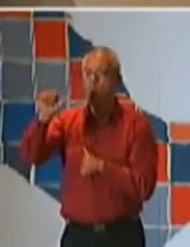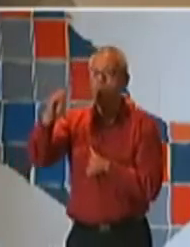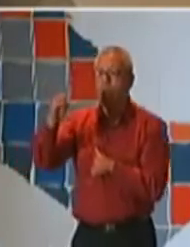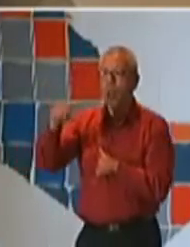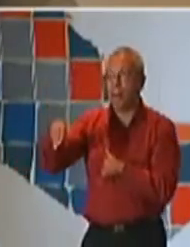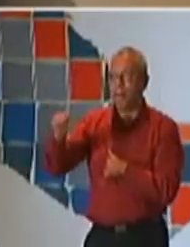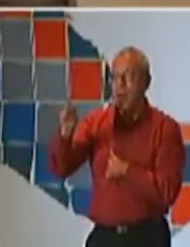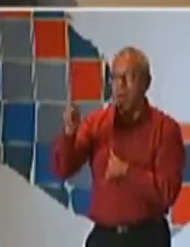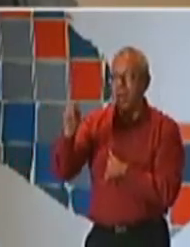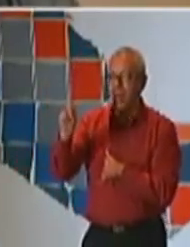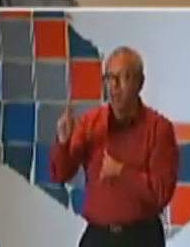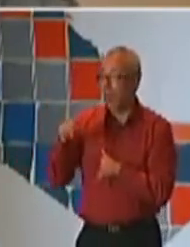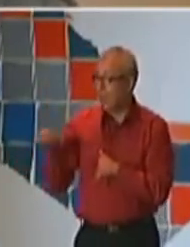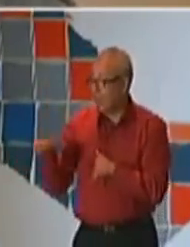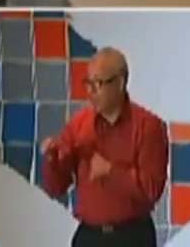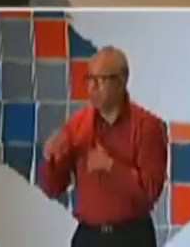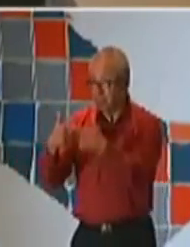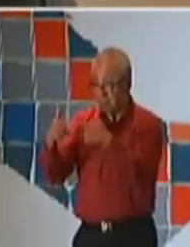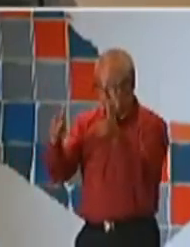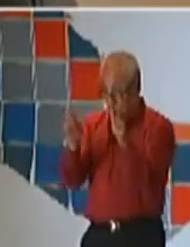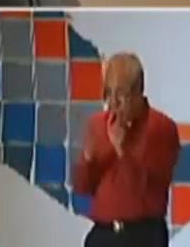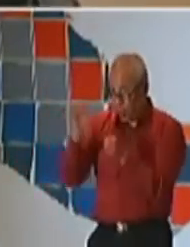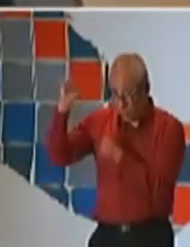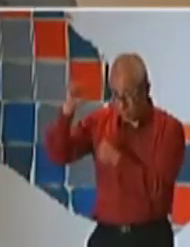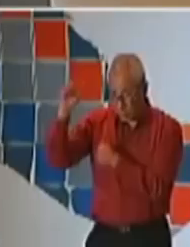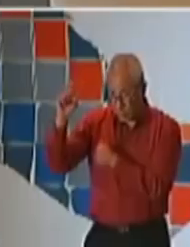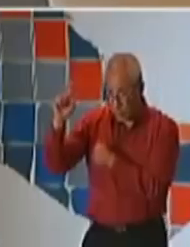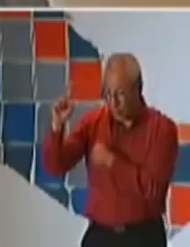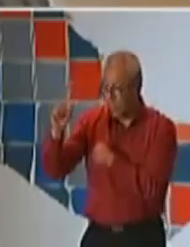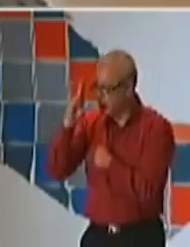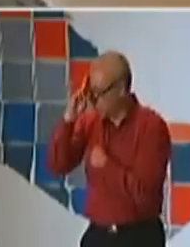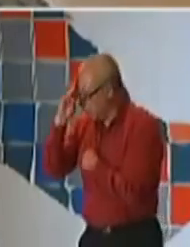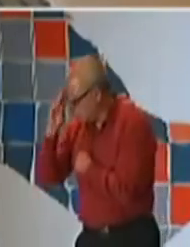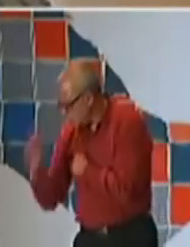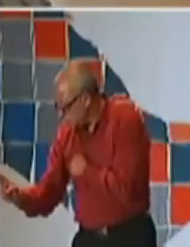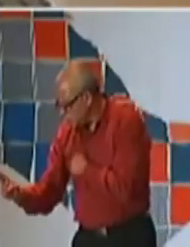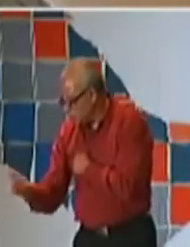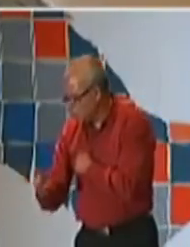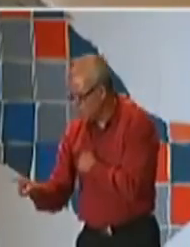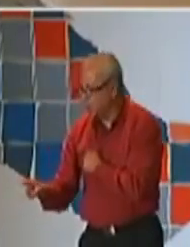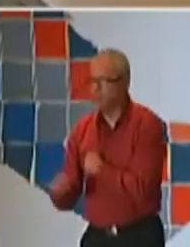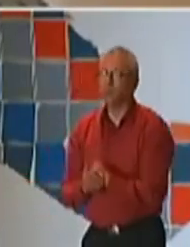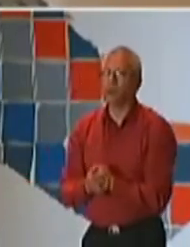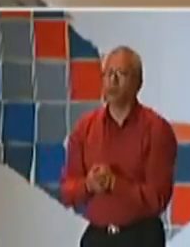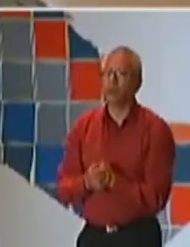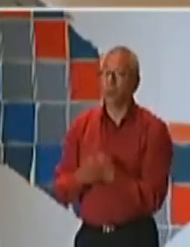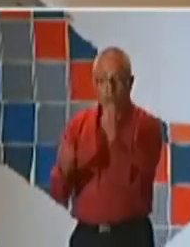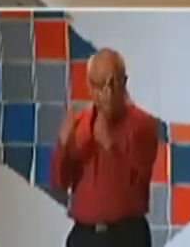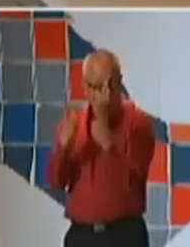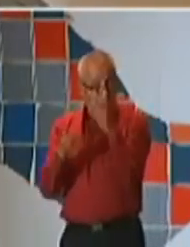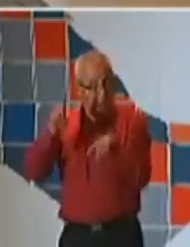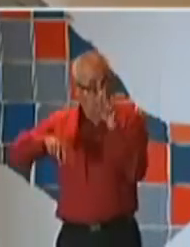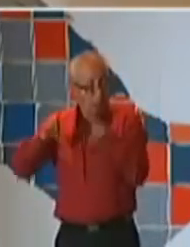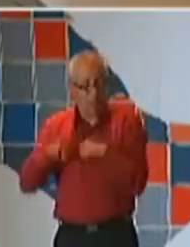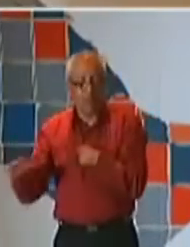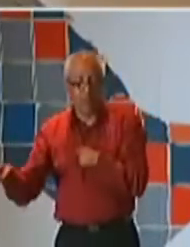afiliación a cualquier sindicato cuando alguno se le ocurre la idea pasa a ser un